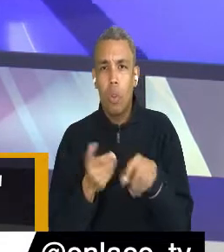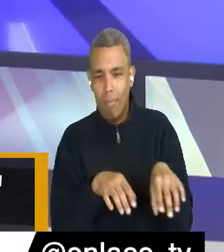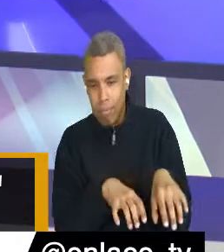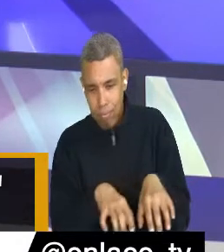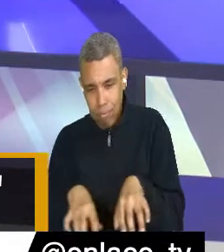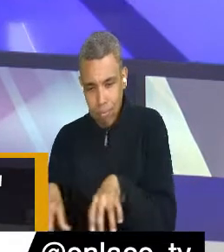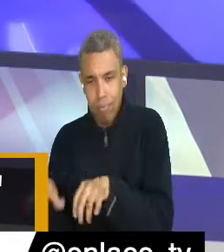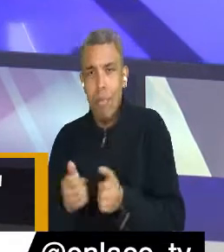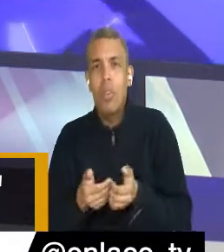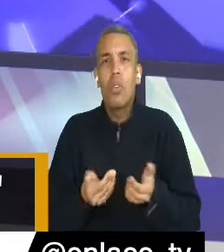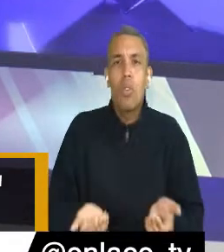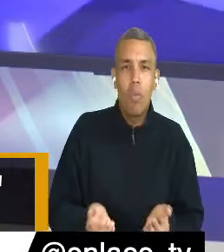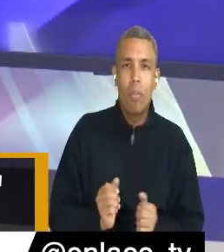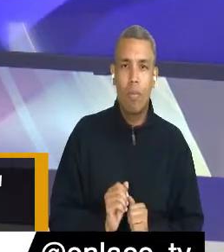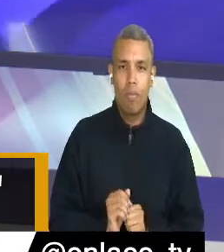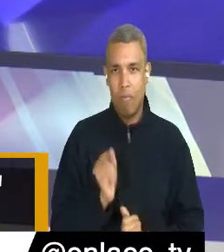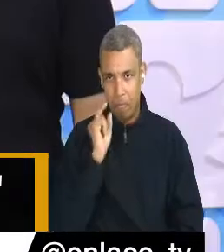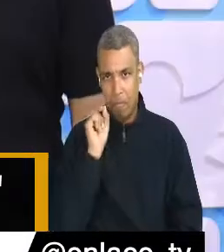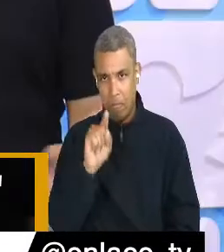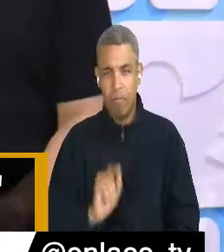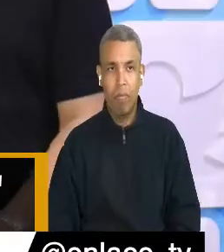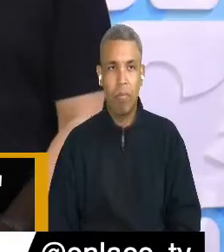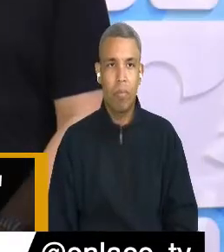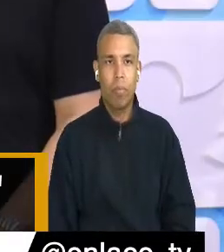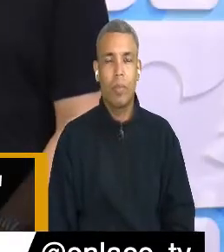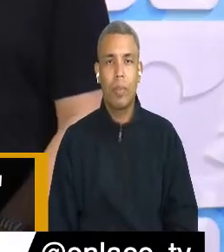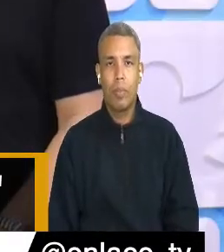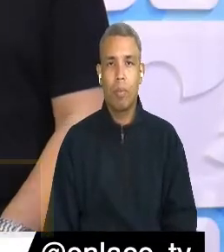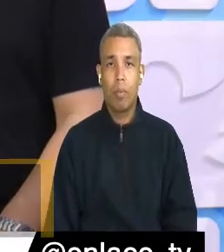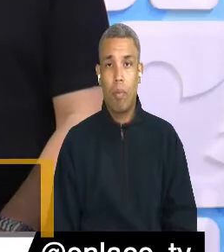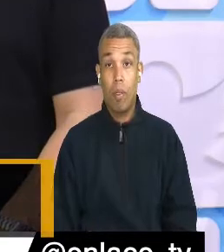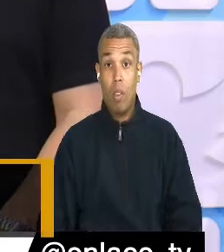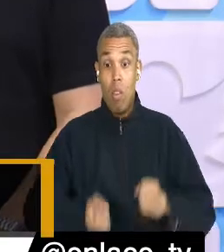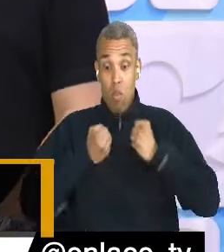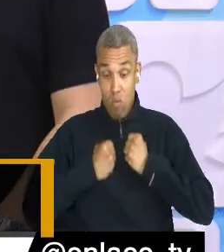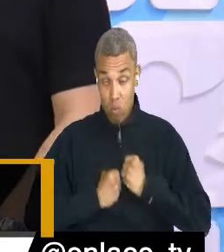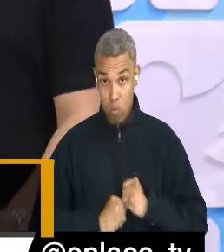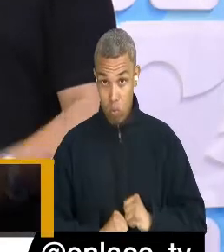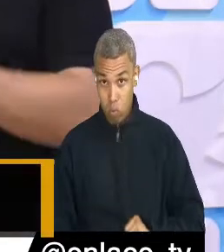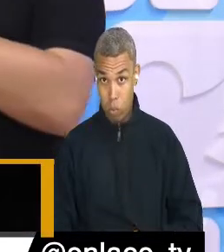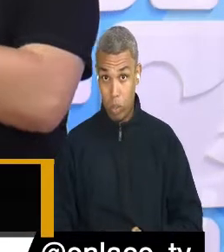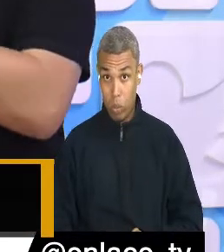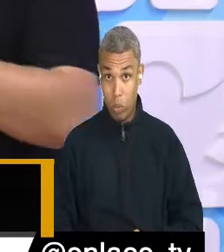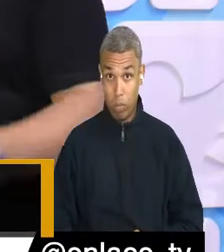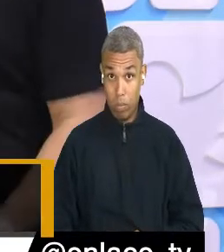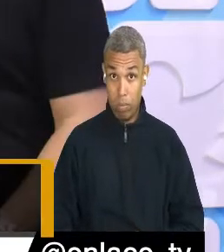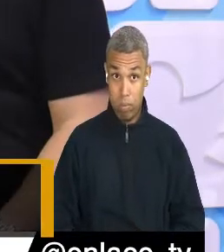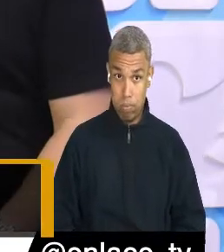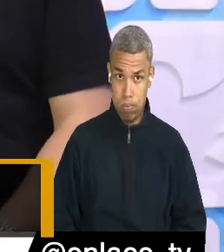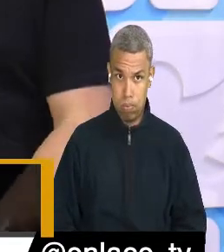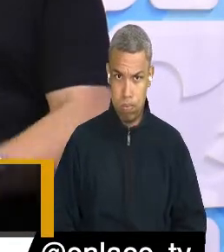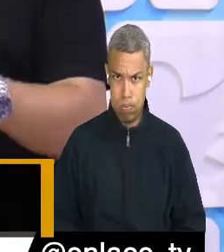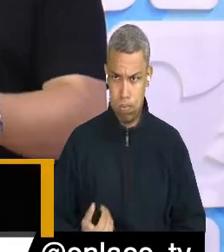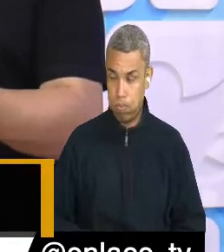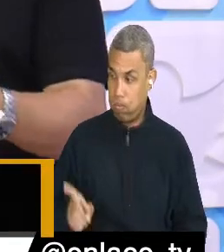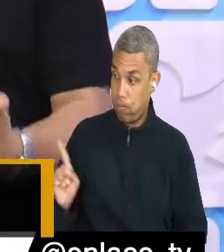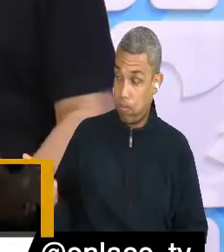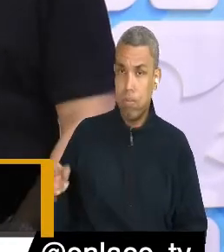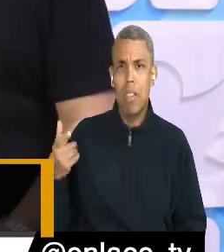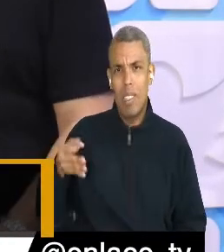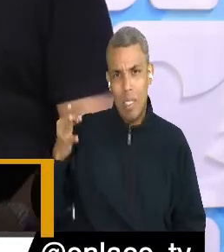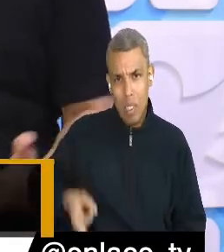momento piensan que estamos sumidos en una crisis? Bueno, estamos haciendo un esfuerzo muy grande para poder traer a Ahmed desde Costa Rica,